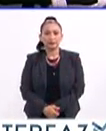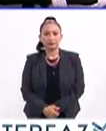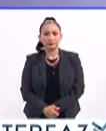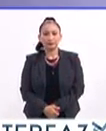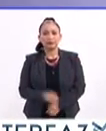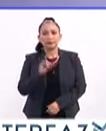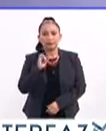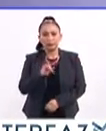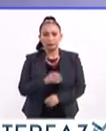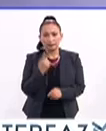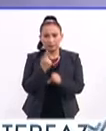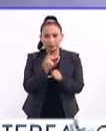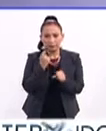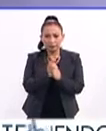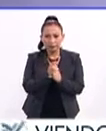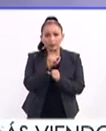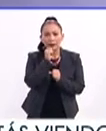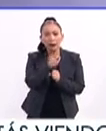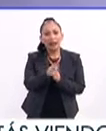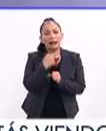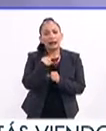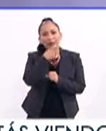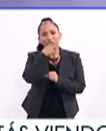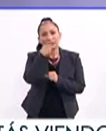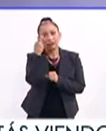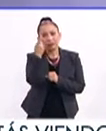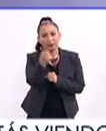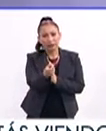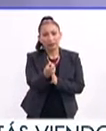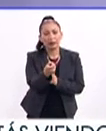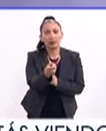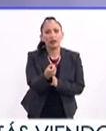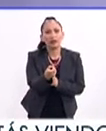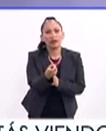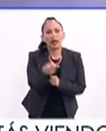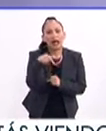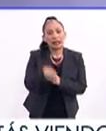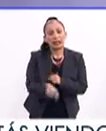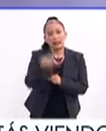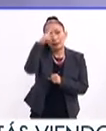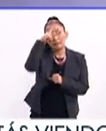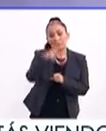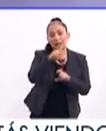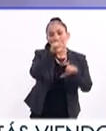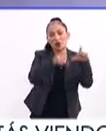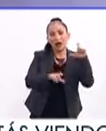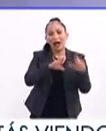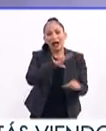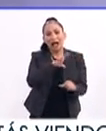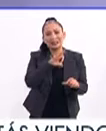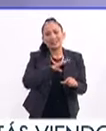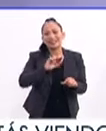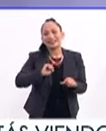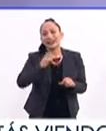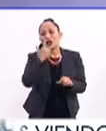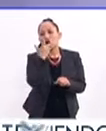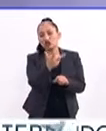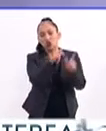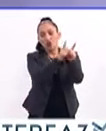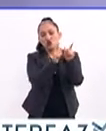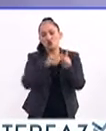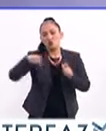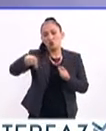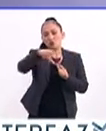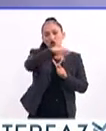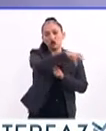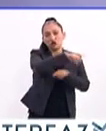Claro que sí. Primeramente también hay que mencionar que en nuestro país existen 68